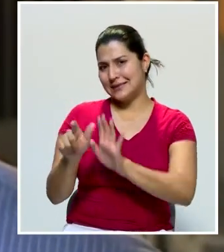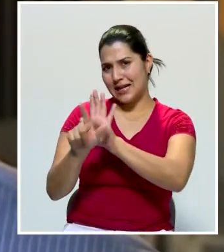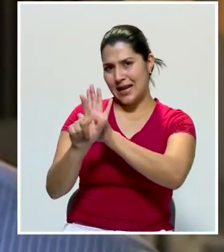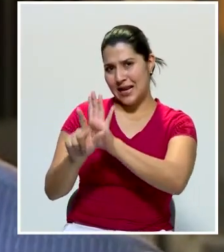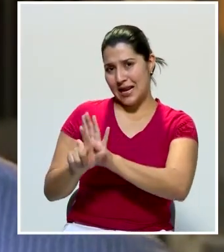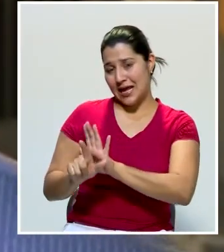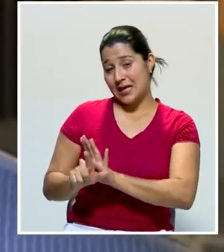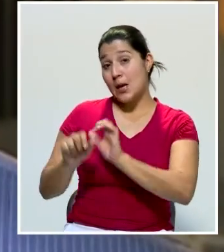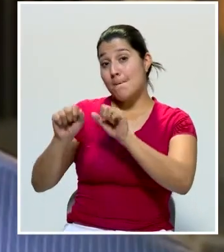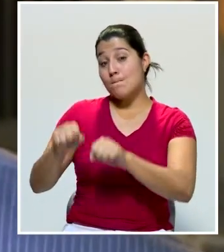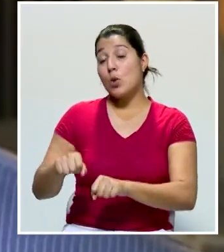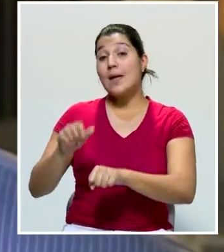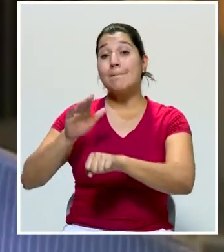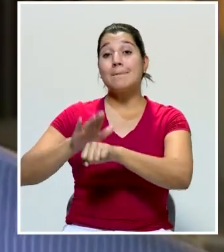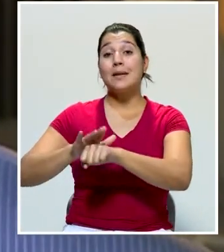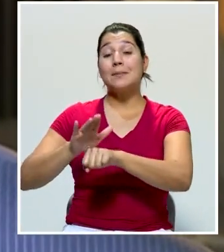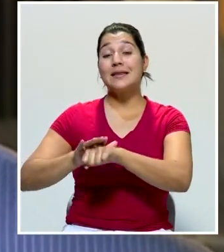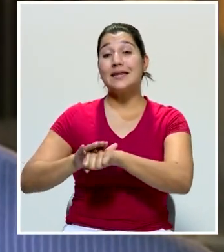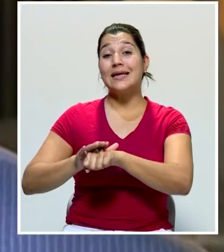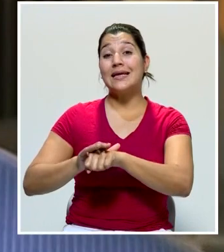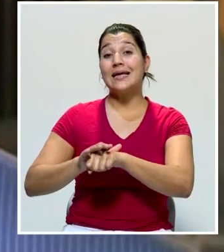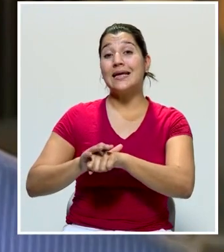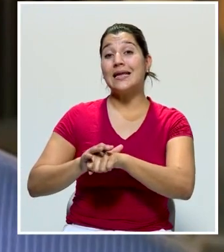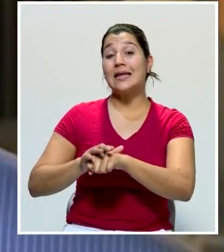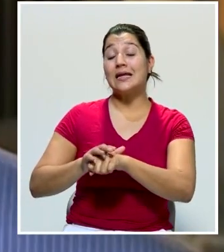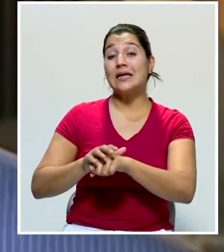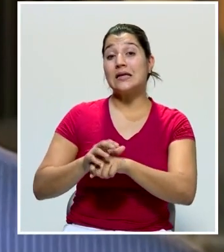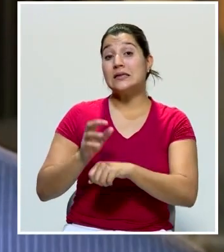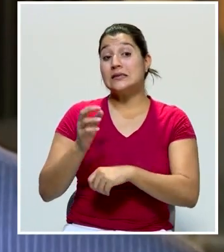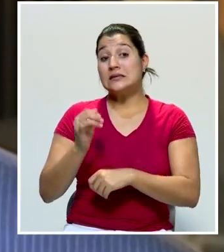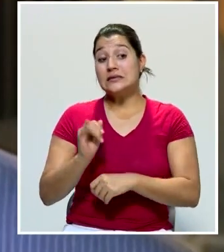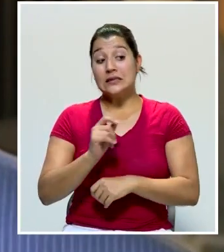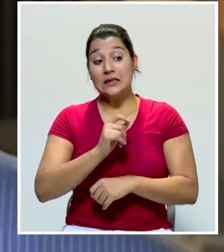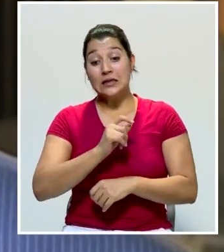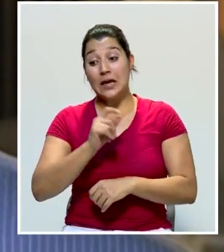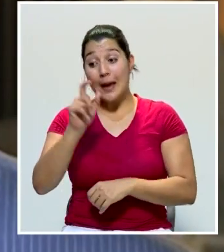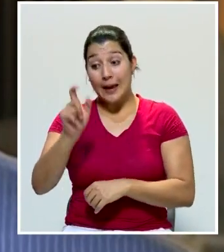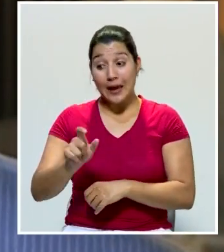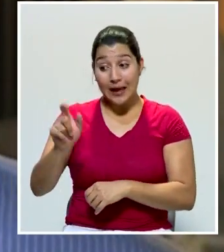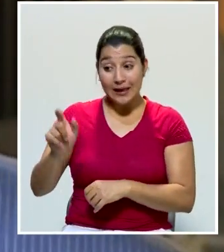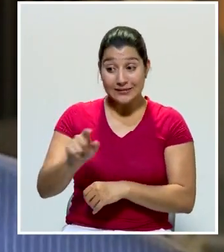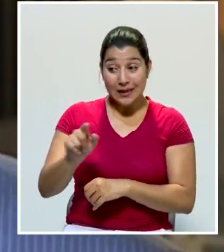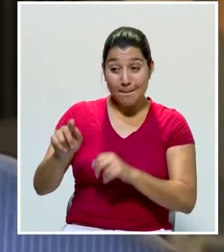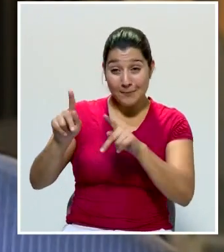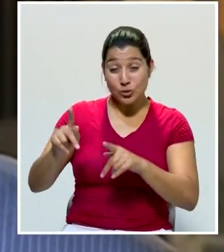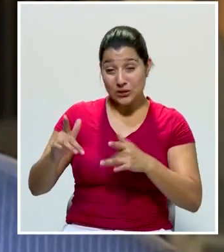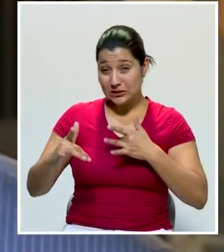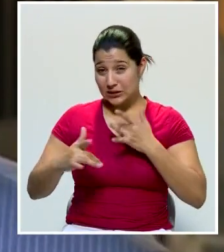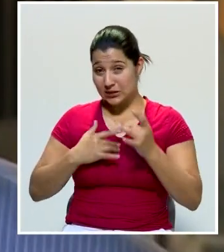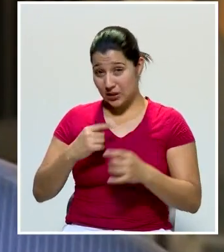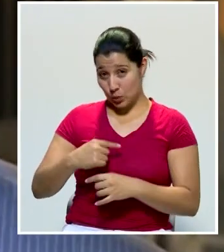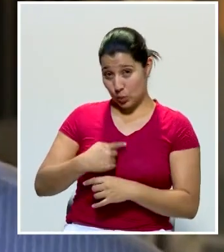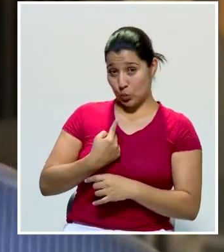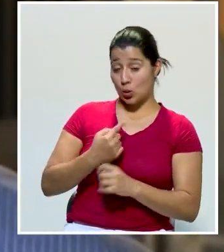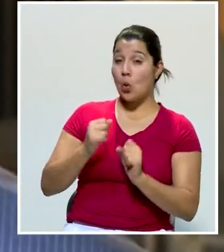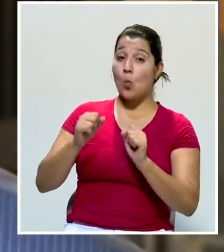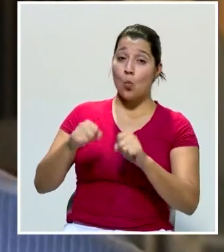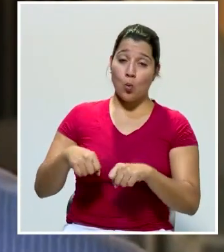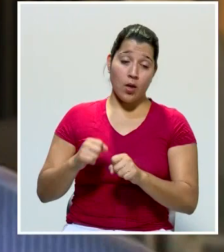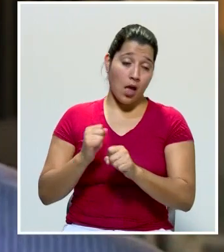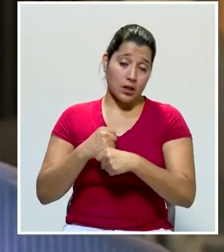legislaciones que permiten que las personas que se sientan agredidas de alguna manera puedan entablar las